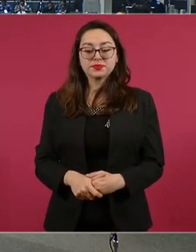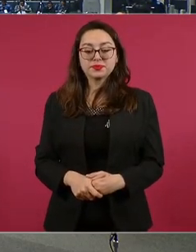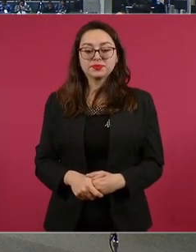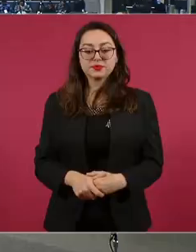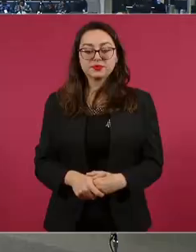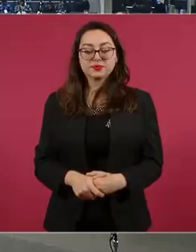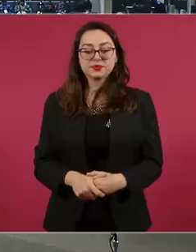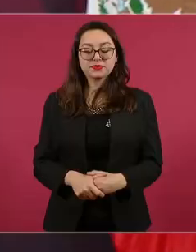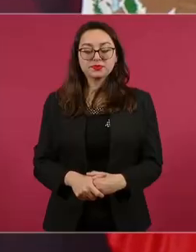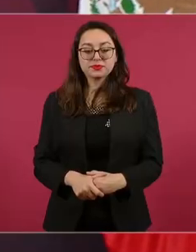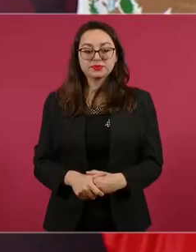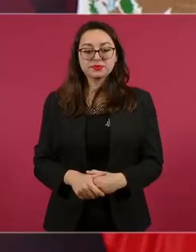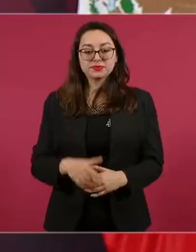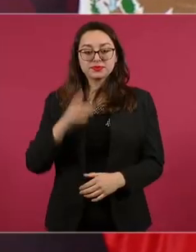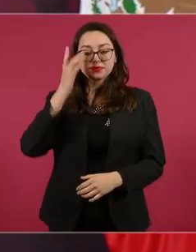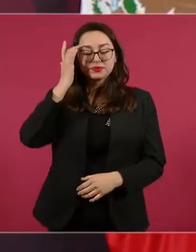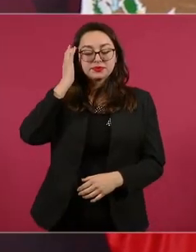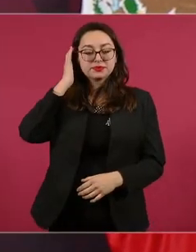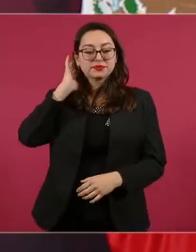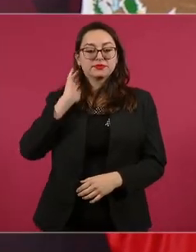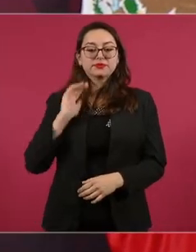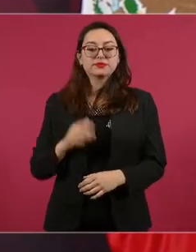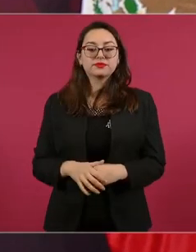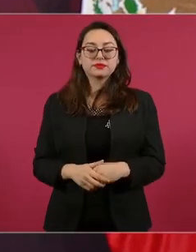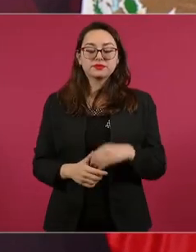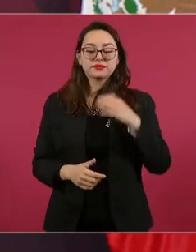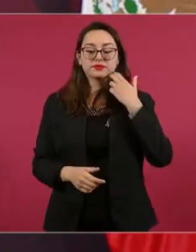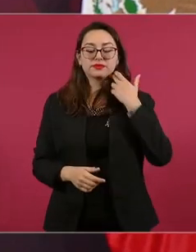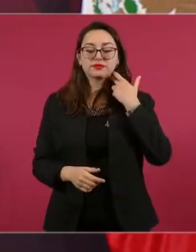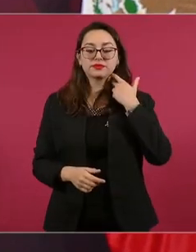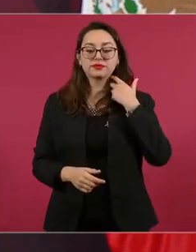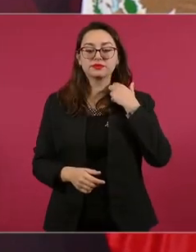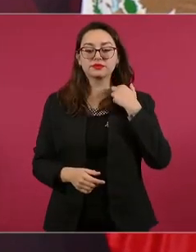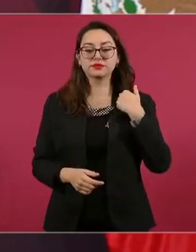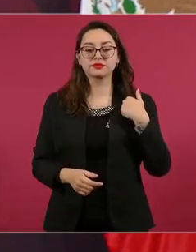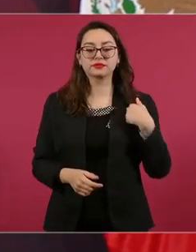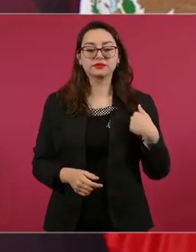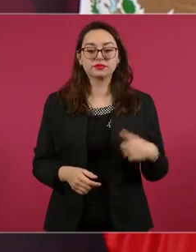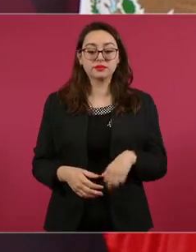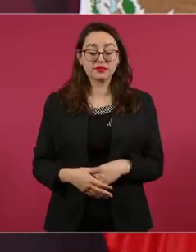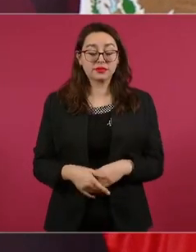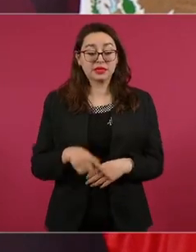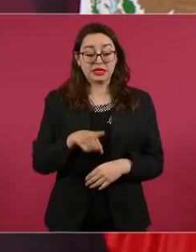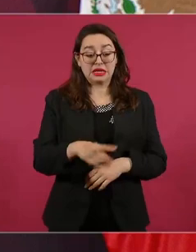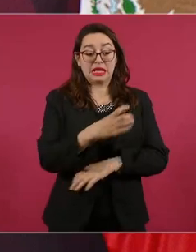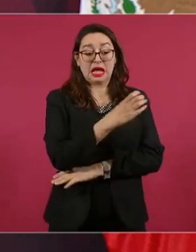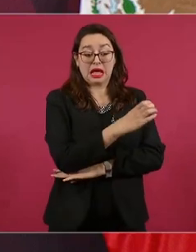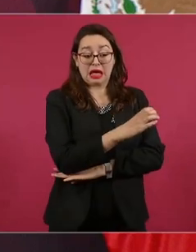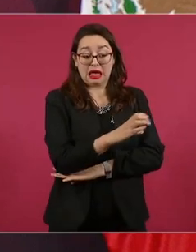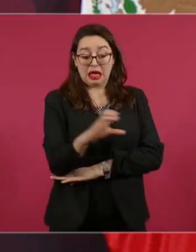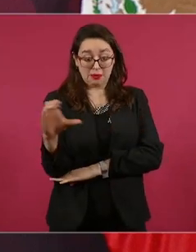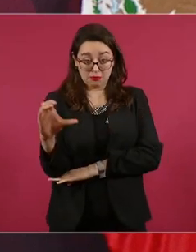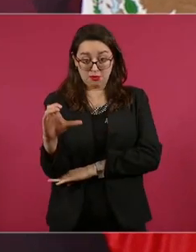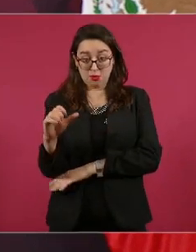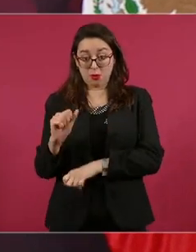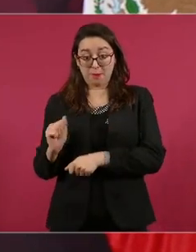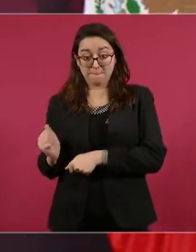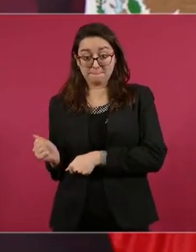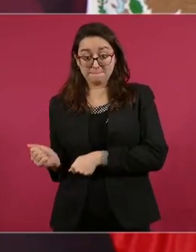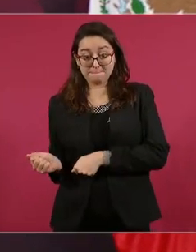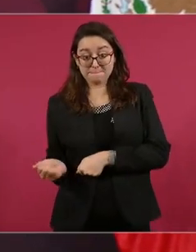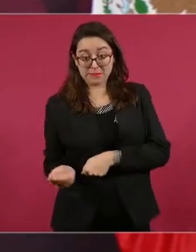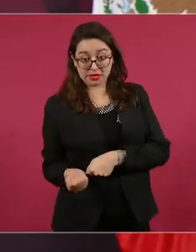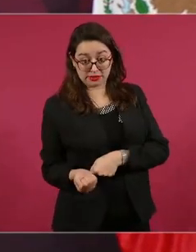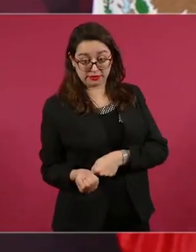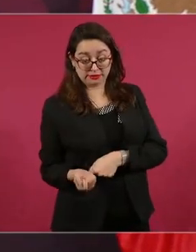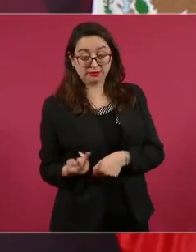En lo que es este campo de golf, este campo está en medio de dos reservas